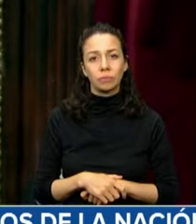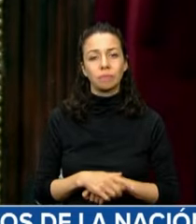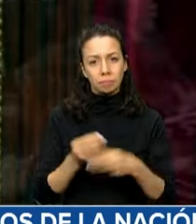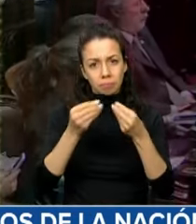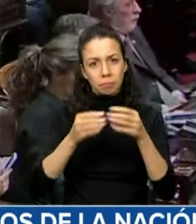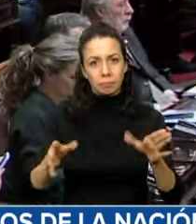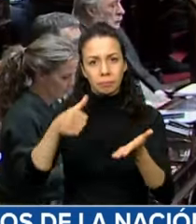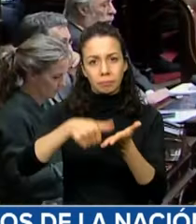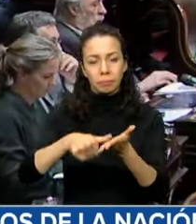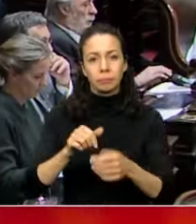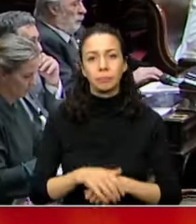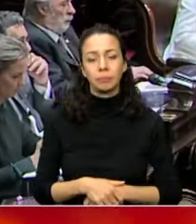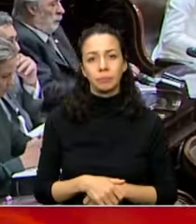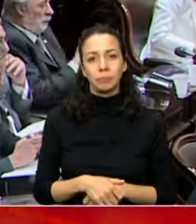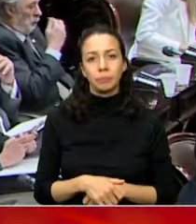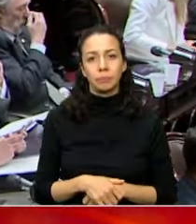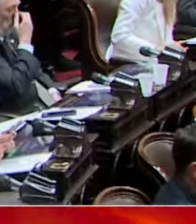Tiempo.